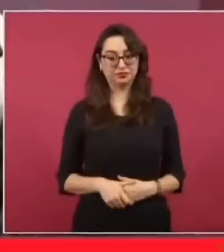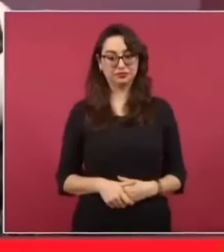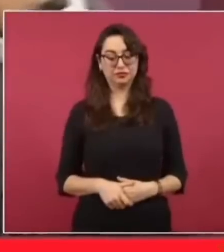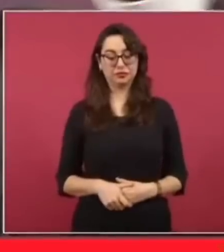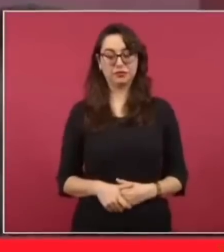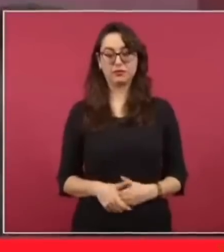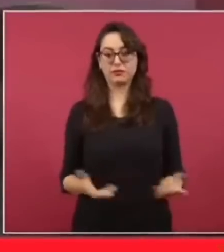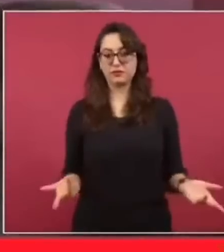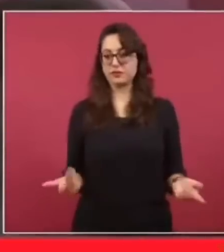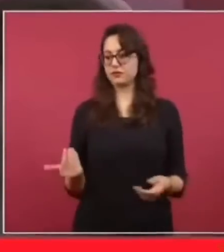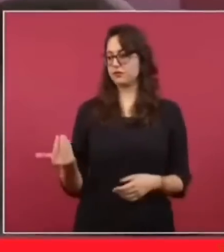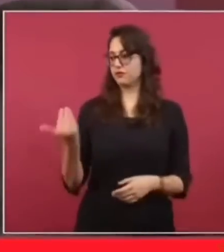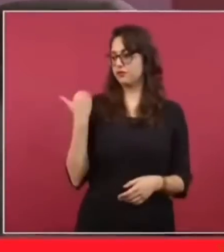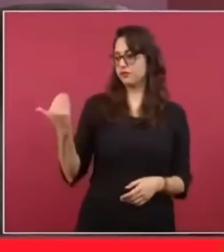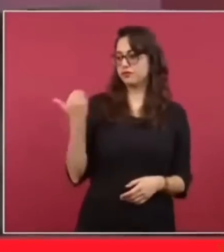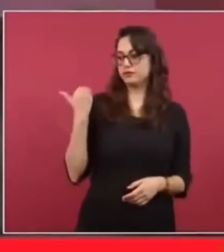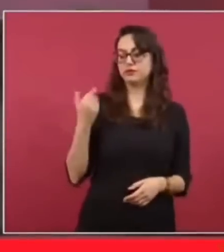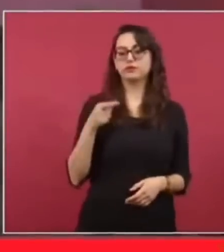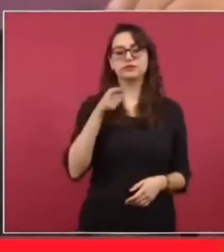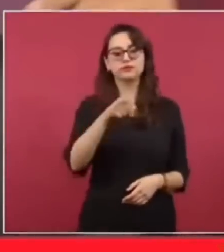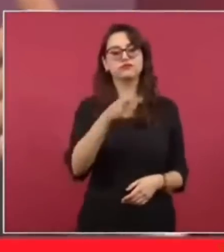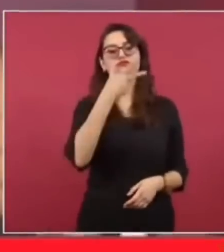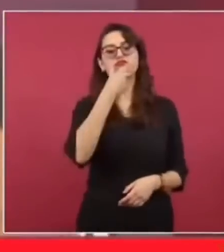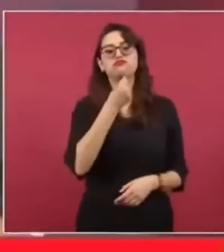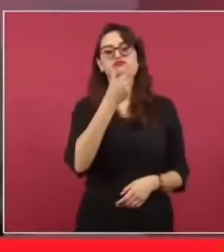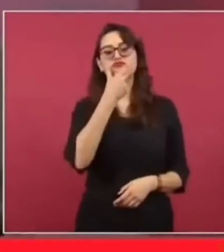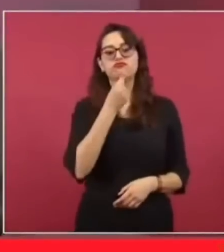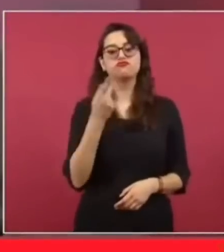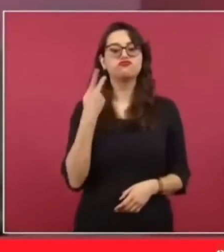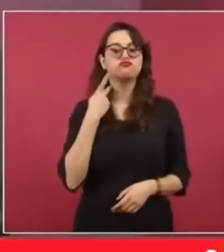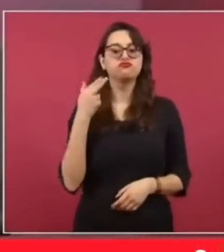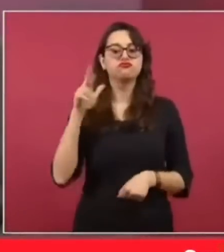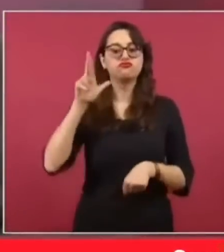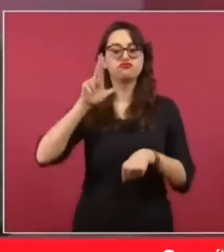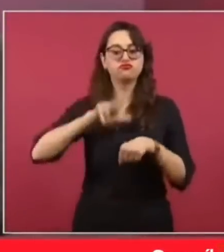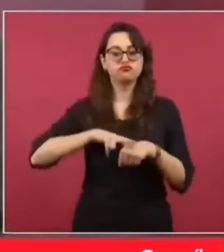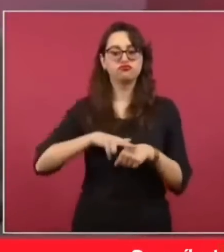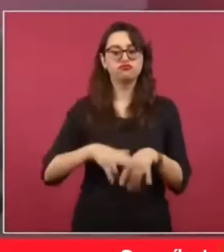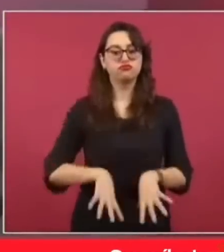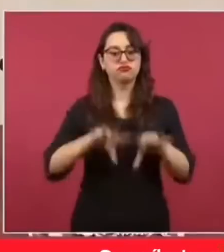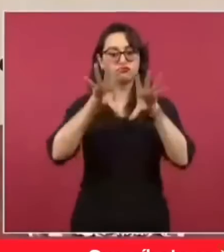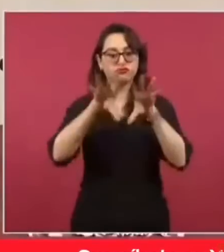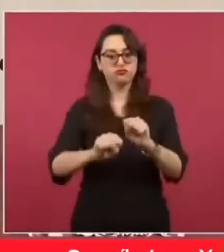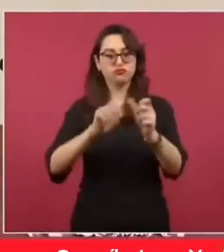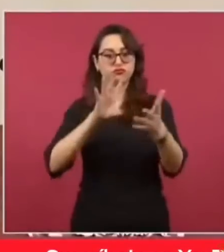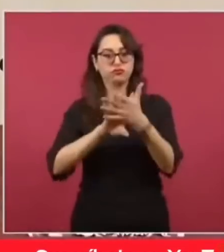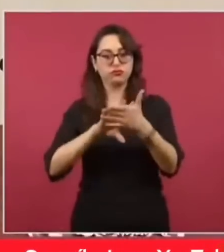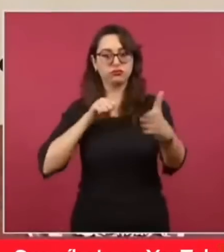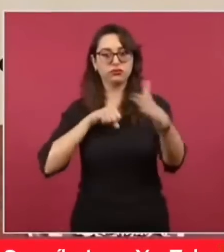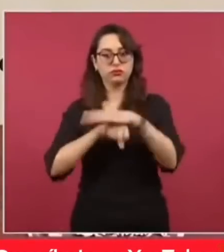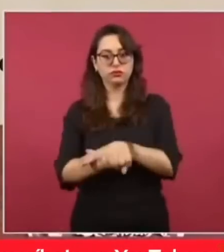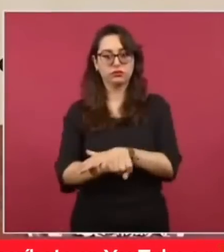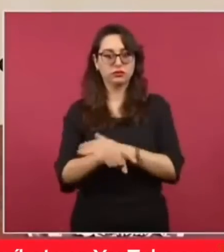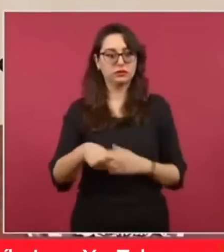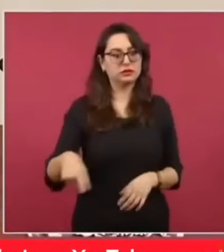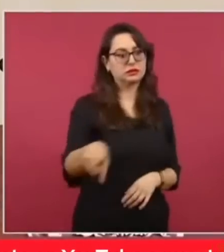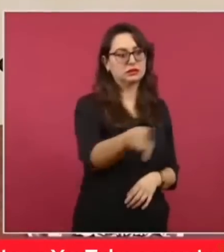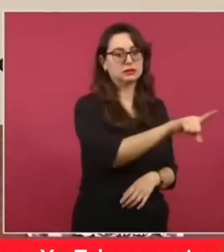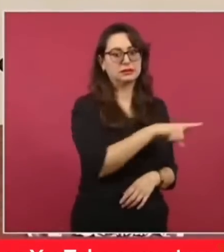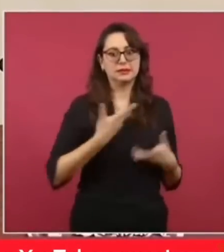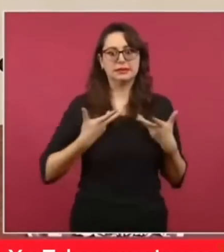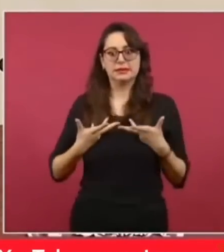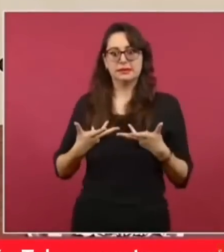se detuvo al que estaba de procurador. Eso no se habían atrevido a hacerlo,